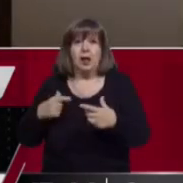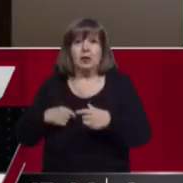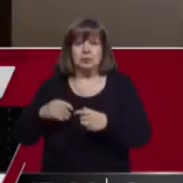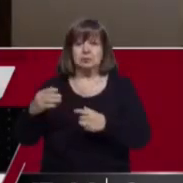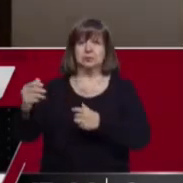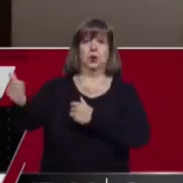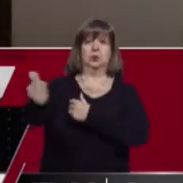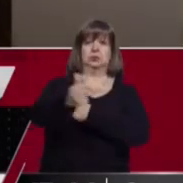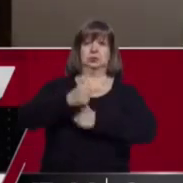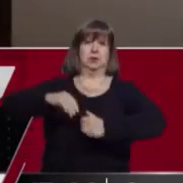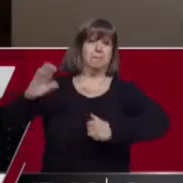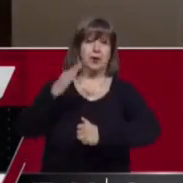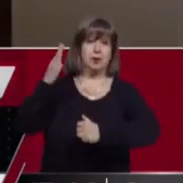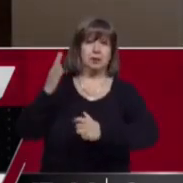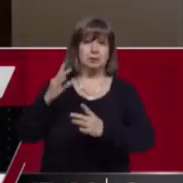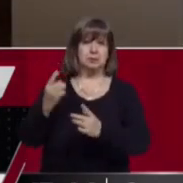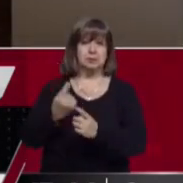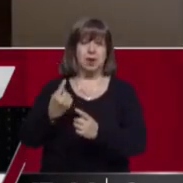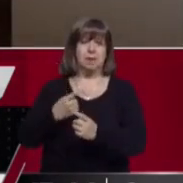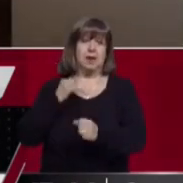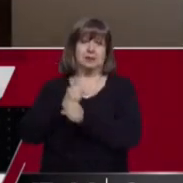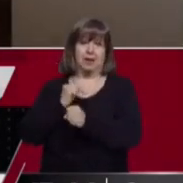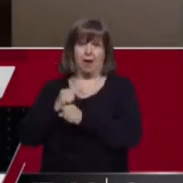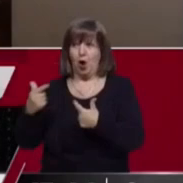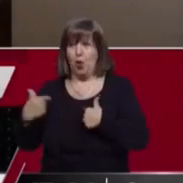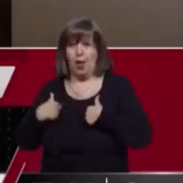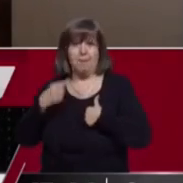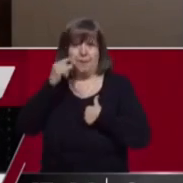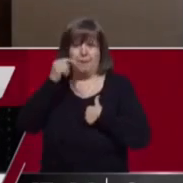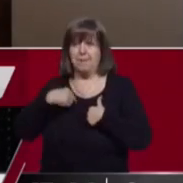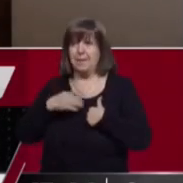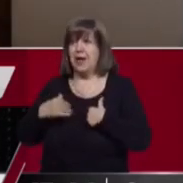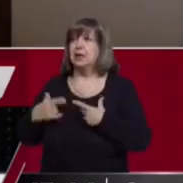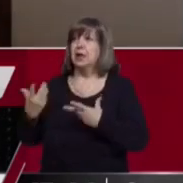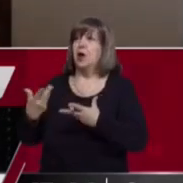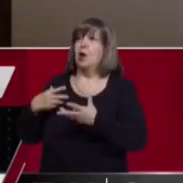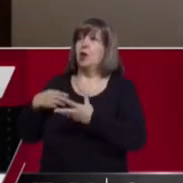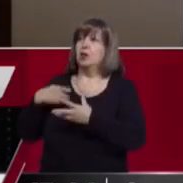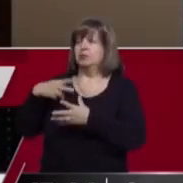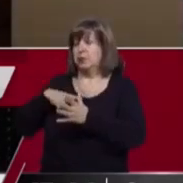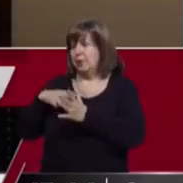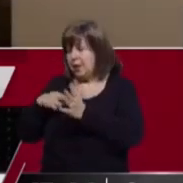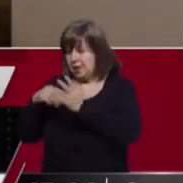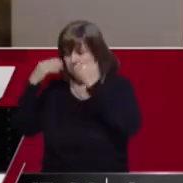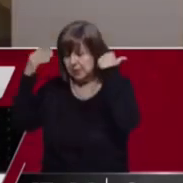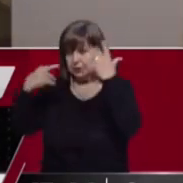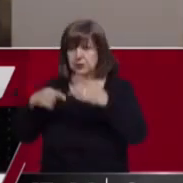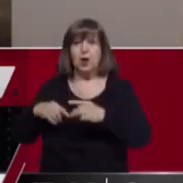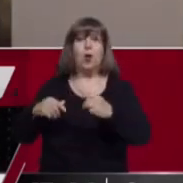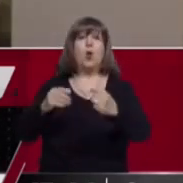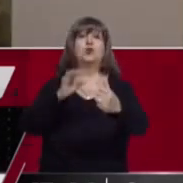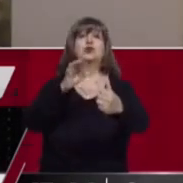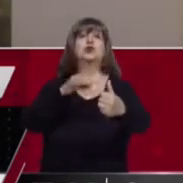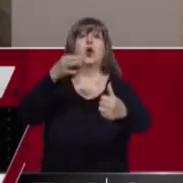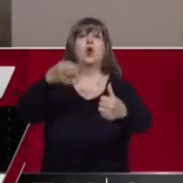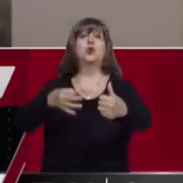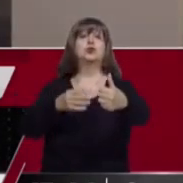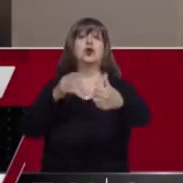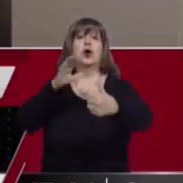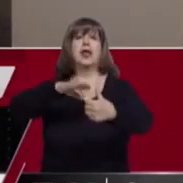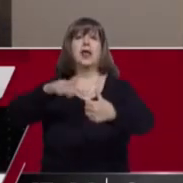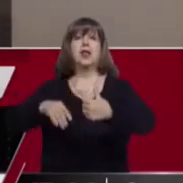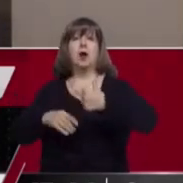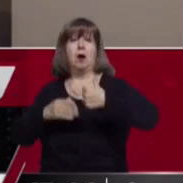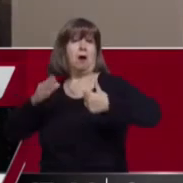social, de estrés, que puede ser eventual, que algún adulto que está bajo mucha presión puede reaccionar de